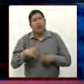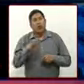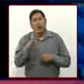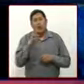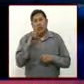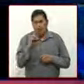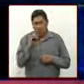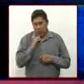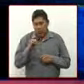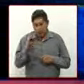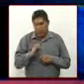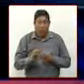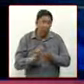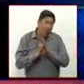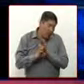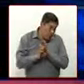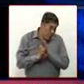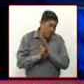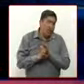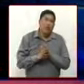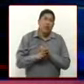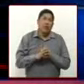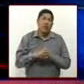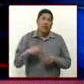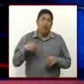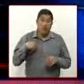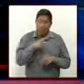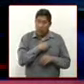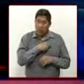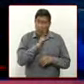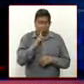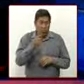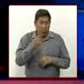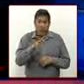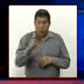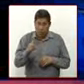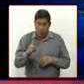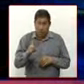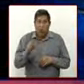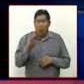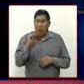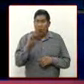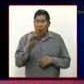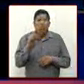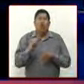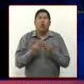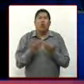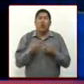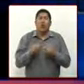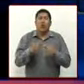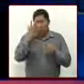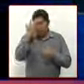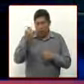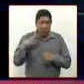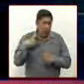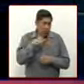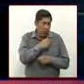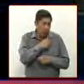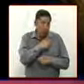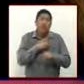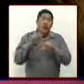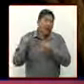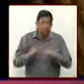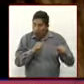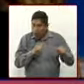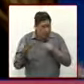más de 60? Solo para darle un ejemplo, la inflación de nosotros es 1.31, la más baja en la región. ¿Cómo mantenemos? Porque estamos tomando